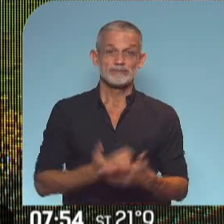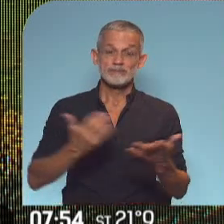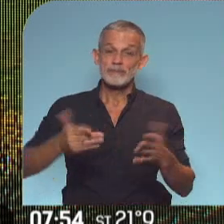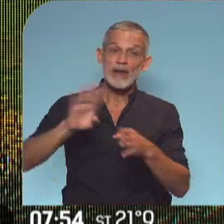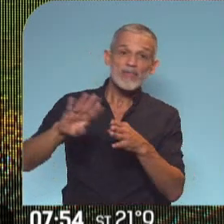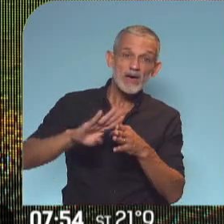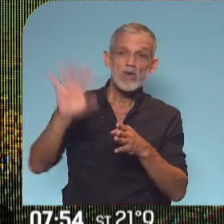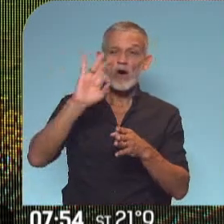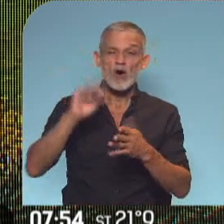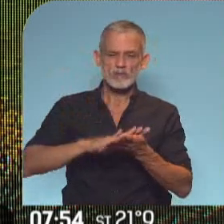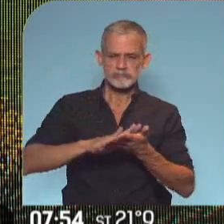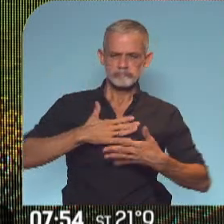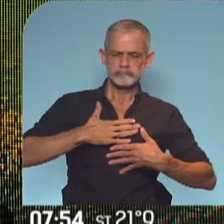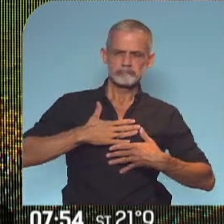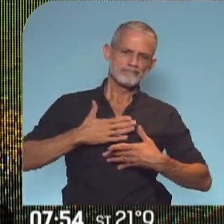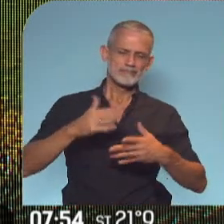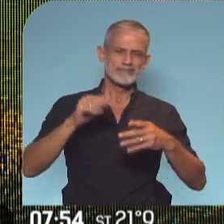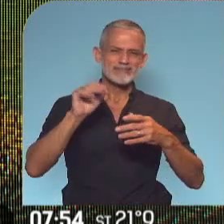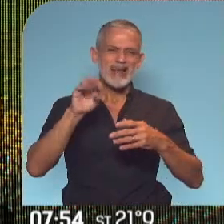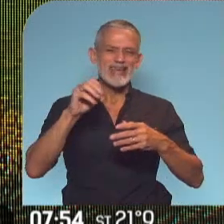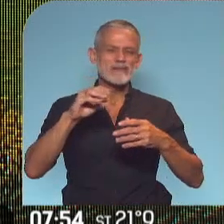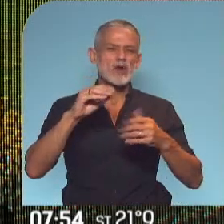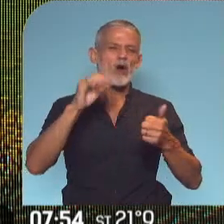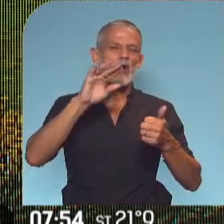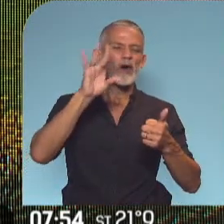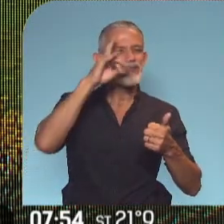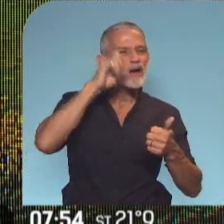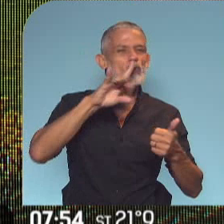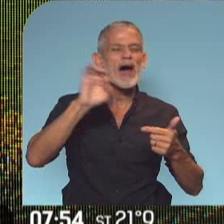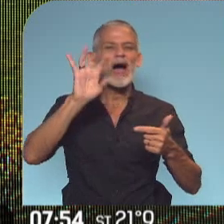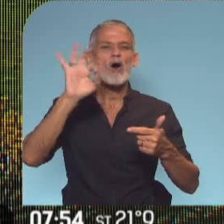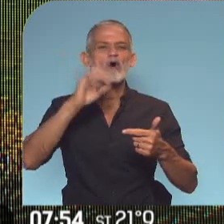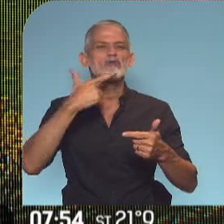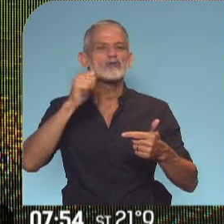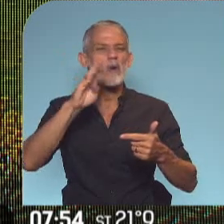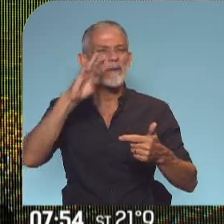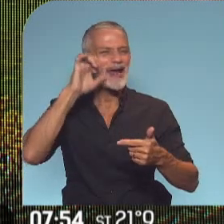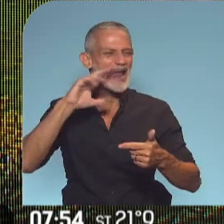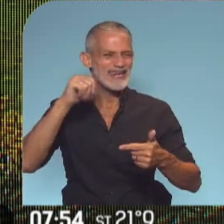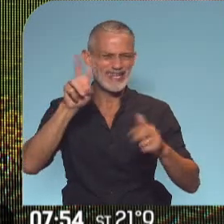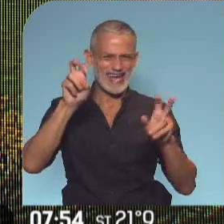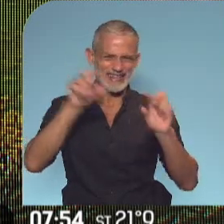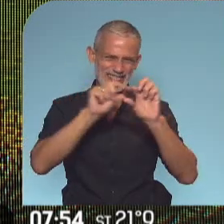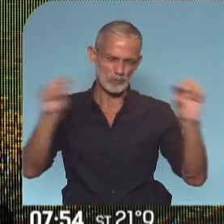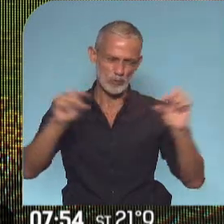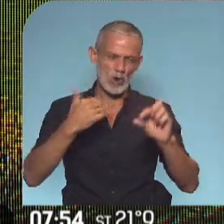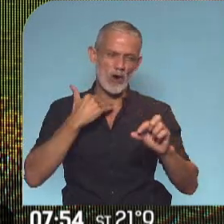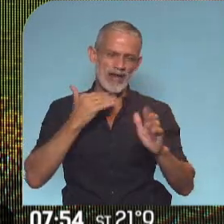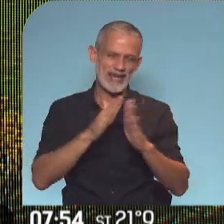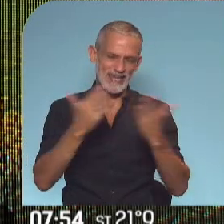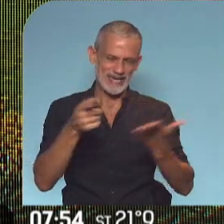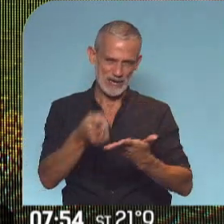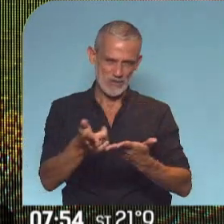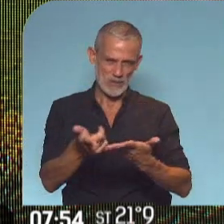Deuda o soberanía es el nombre de un libro que está saliendo en estos días y que obviamente es el tema también de debate